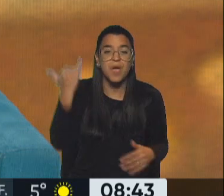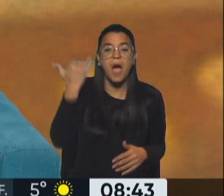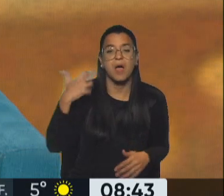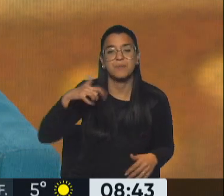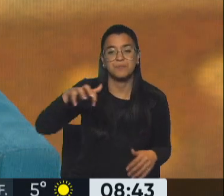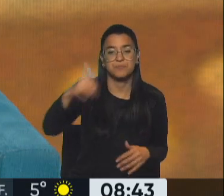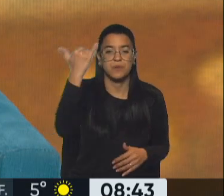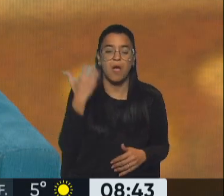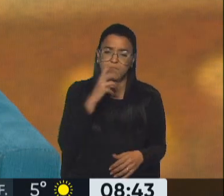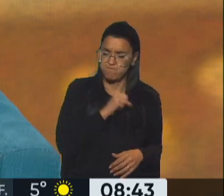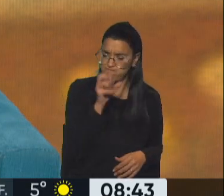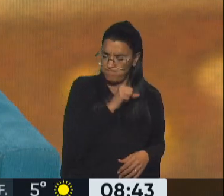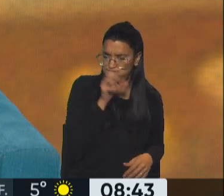bacterias